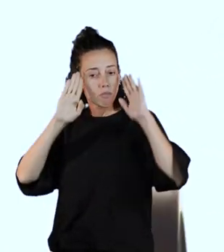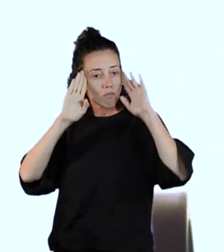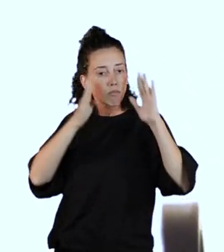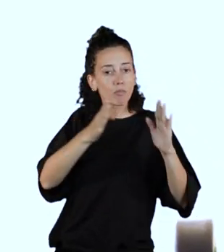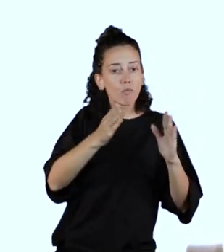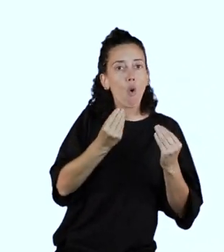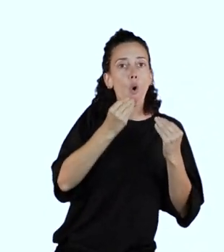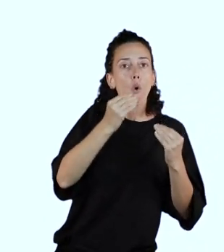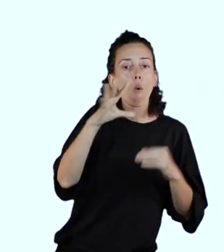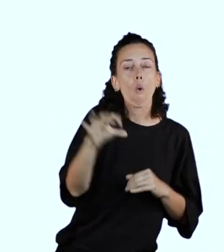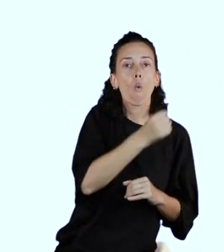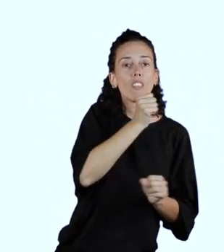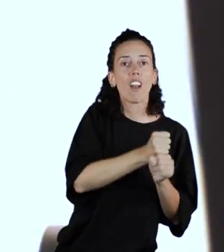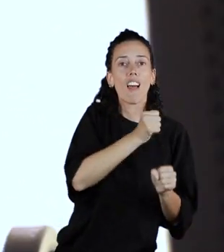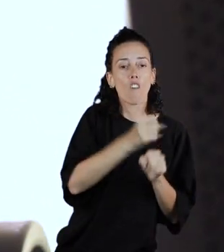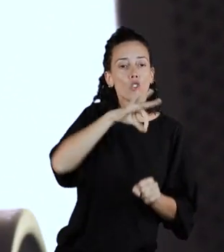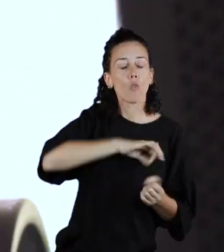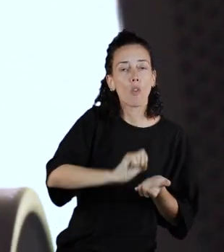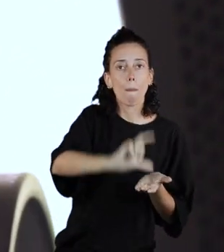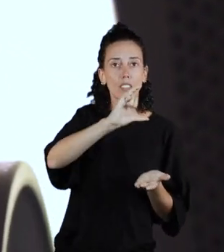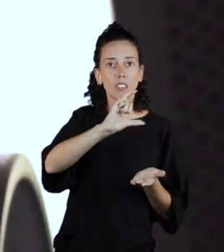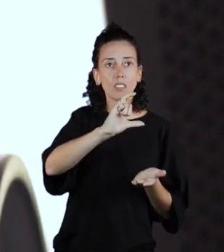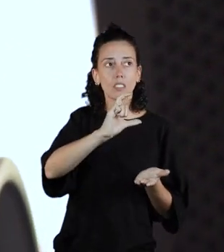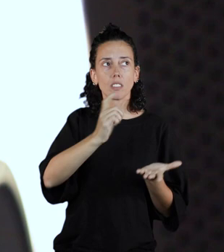No, eso no.